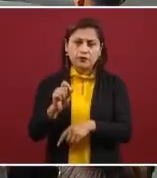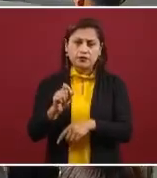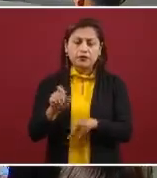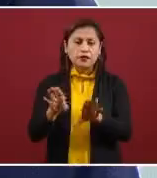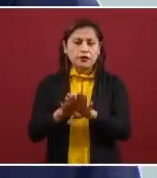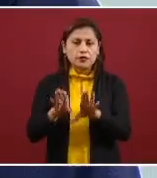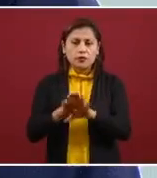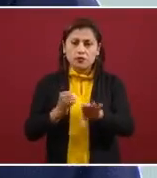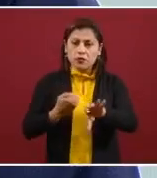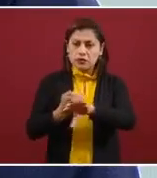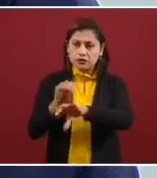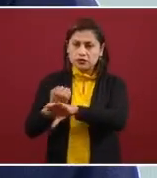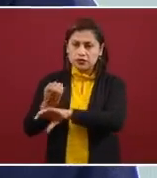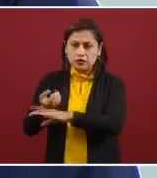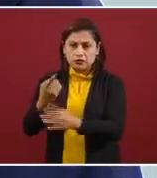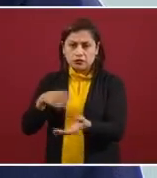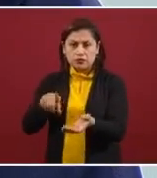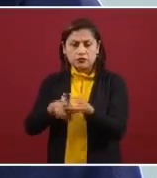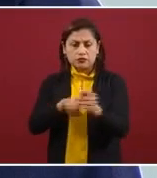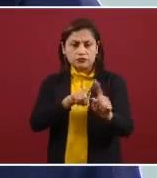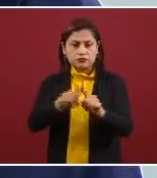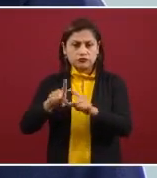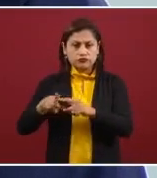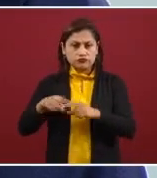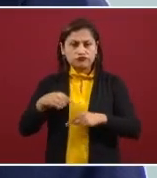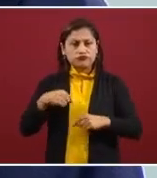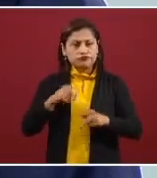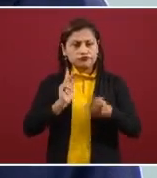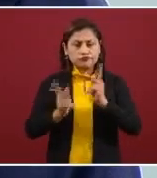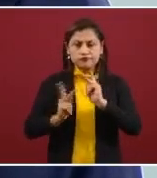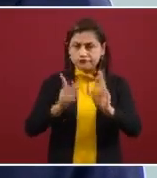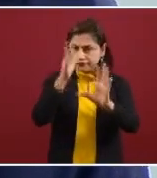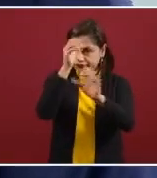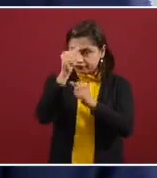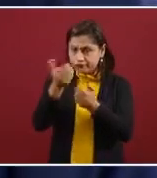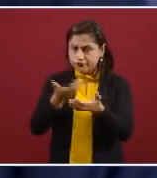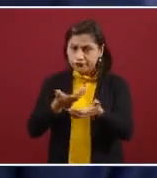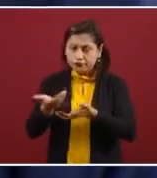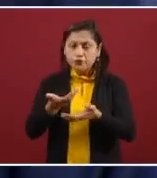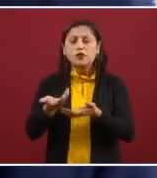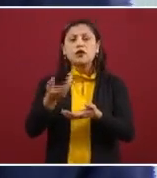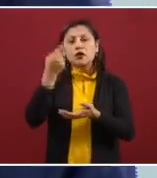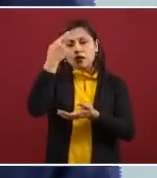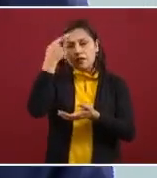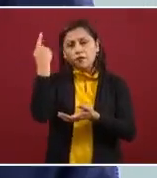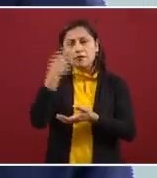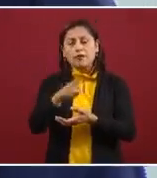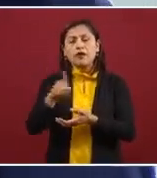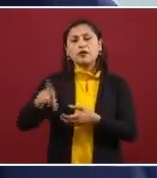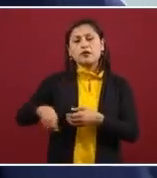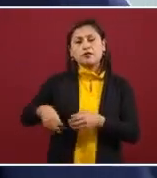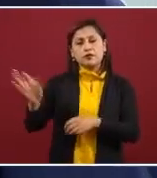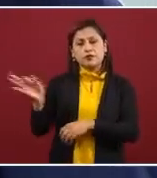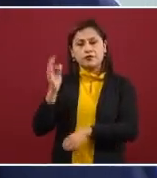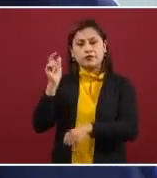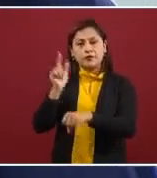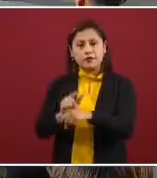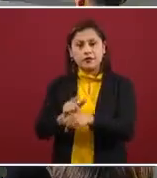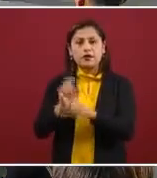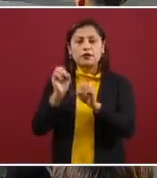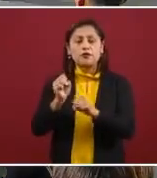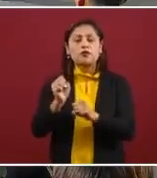entidades federativas para formalizar acuerdos de colaboración entre la Federación y la Secretaría de